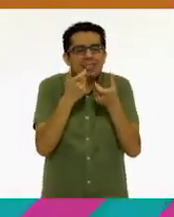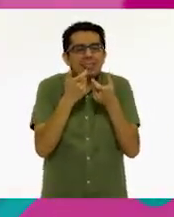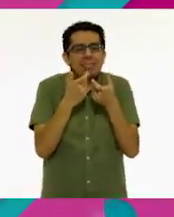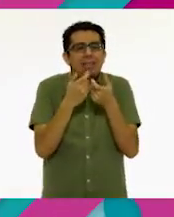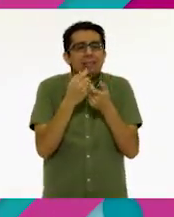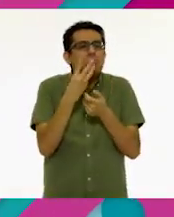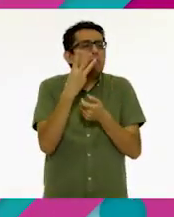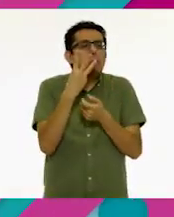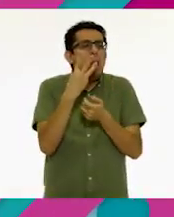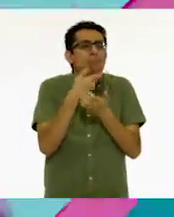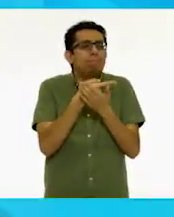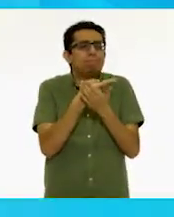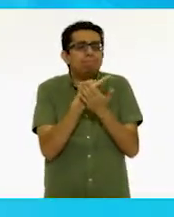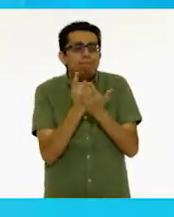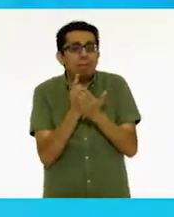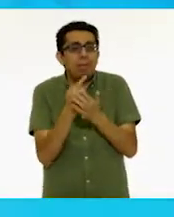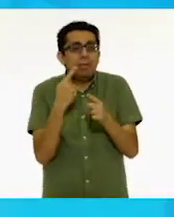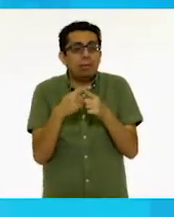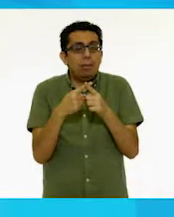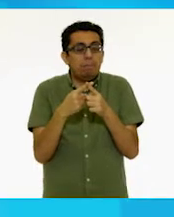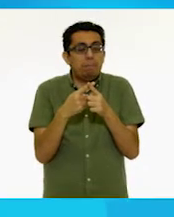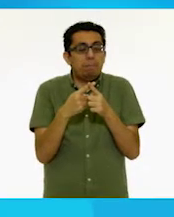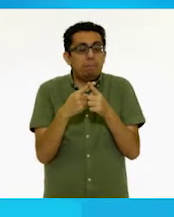¿va? Muy bien, perfecto. Uno,